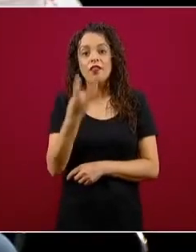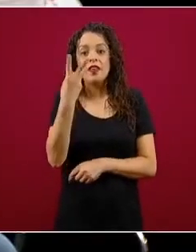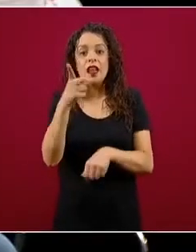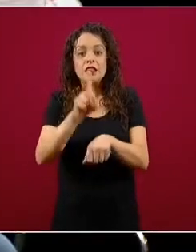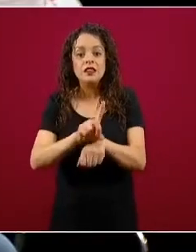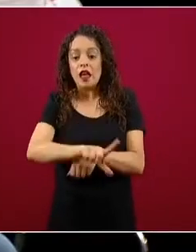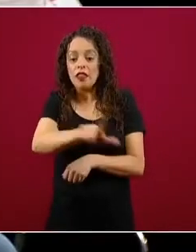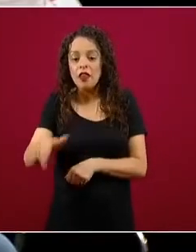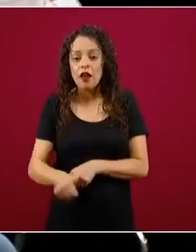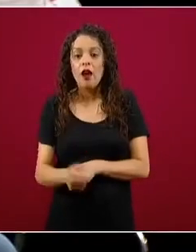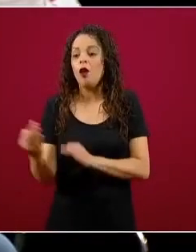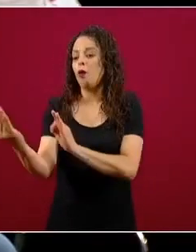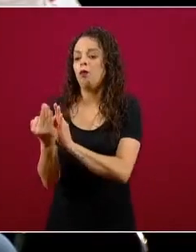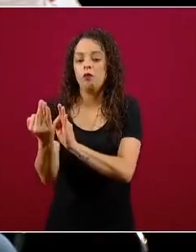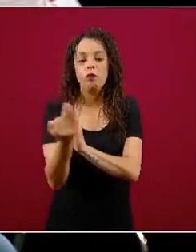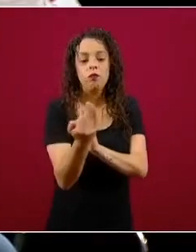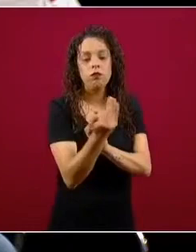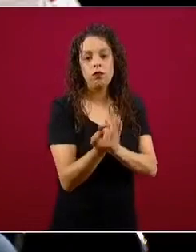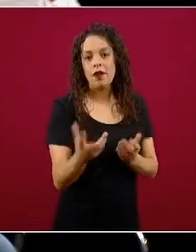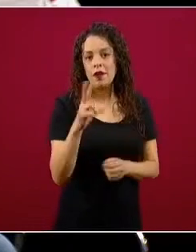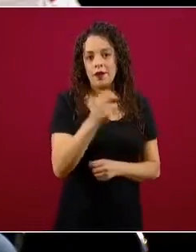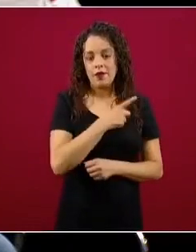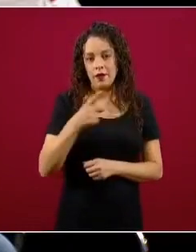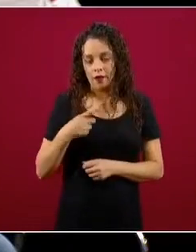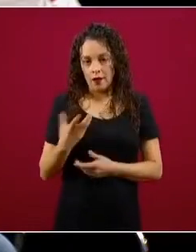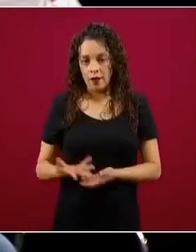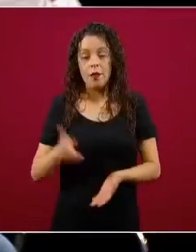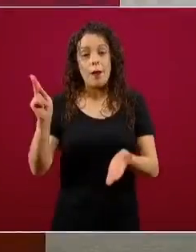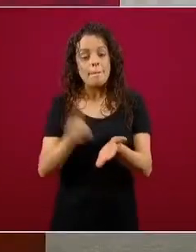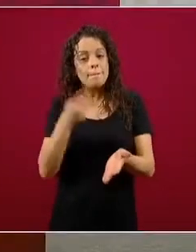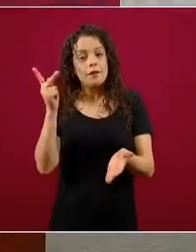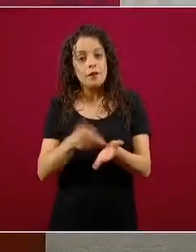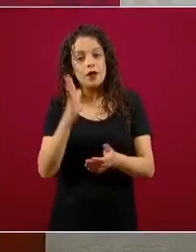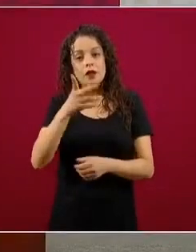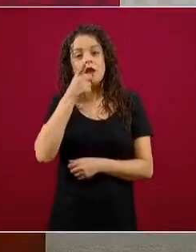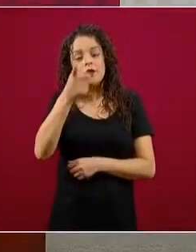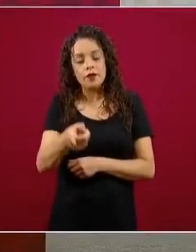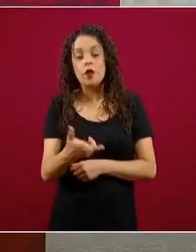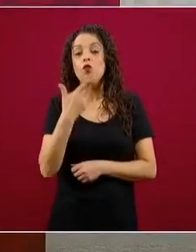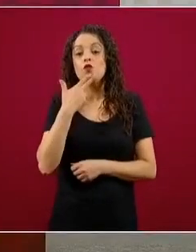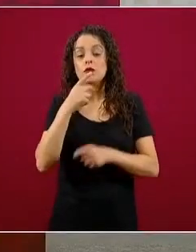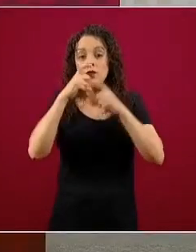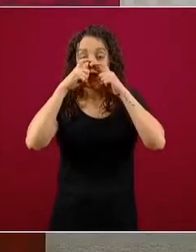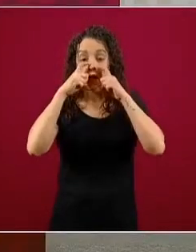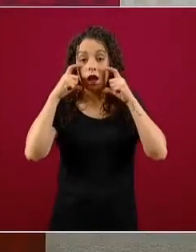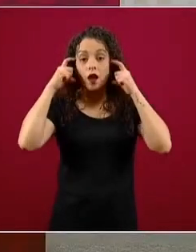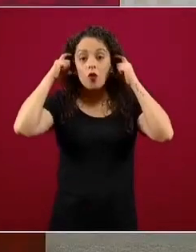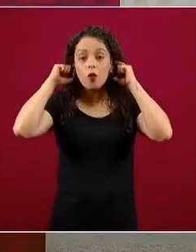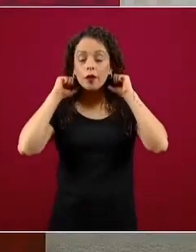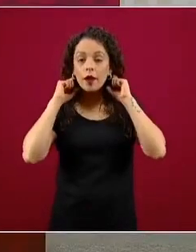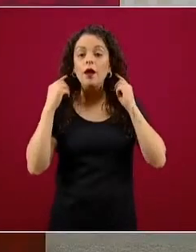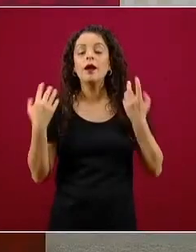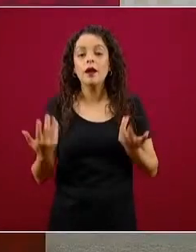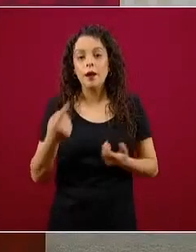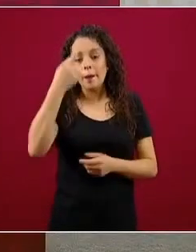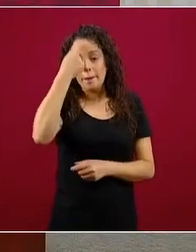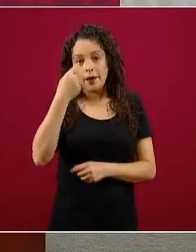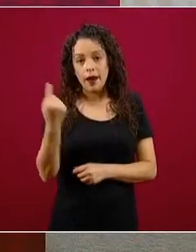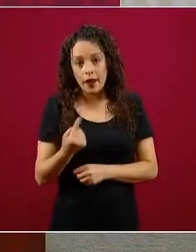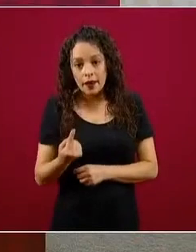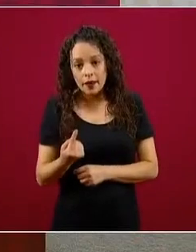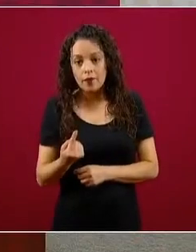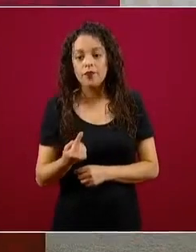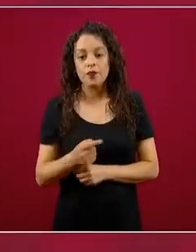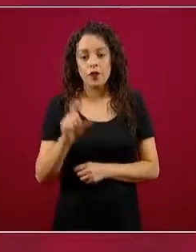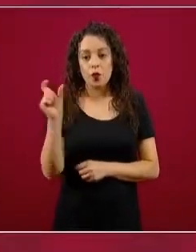de otros. El cubrebocas, del que hemos hablado repetidamente, tiene utilidad, particularmente cuando se usa de